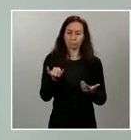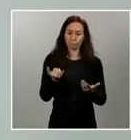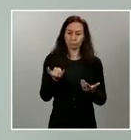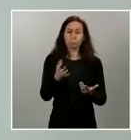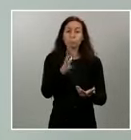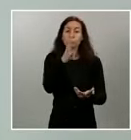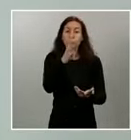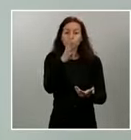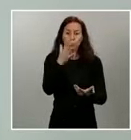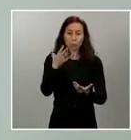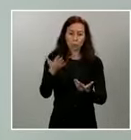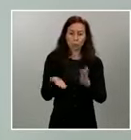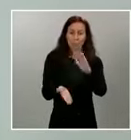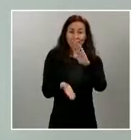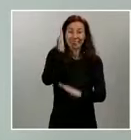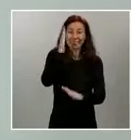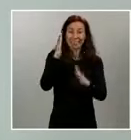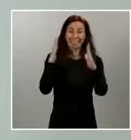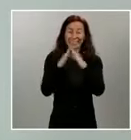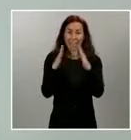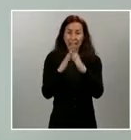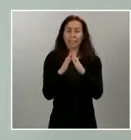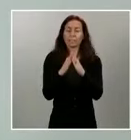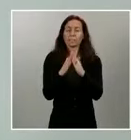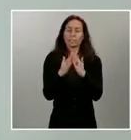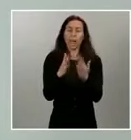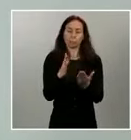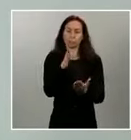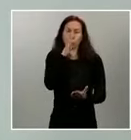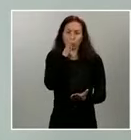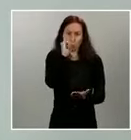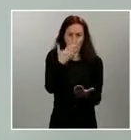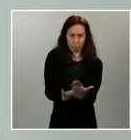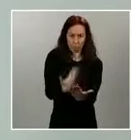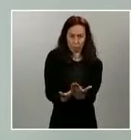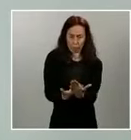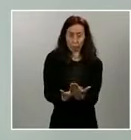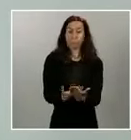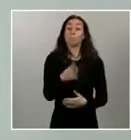algún motivo justificado para estar en la vía pública, lo cual nos viene a demostrar el grado de